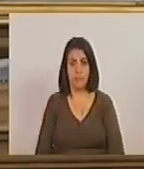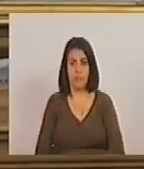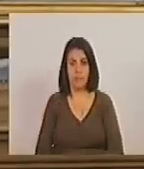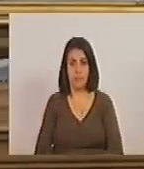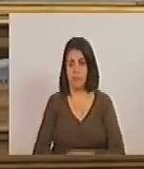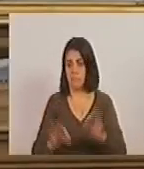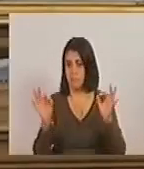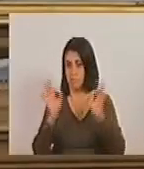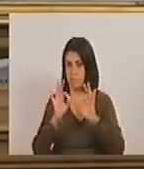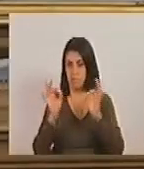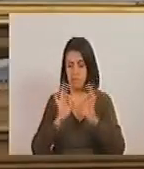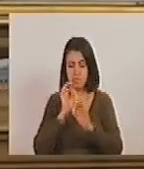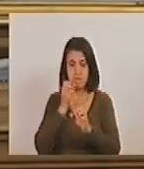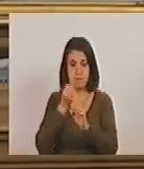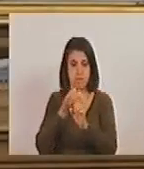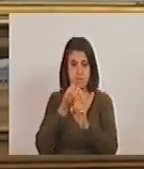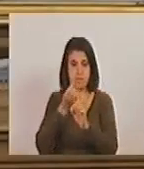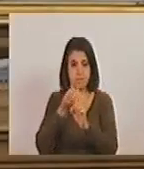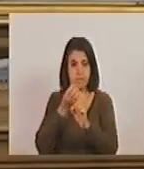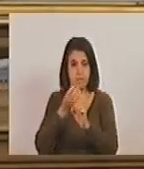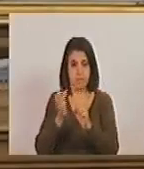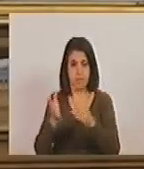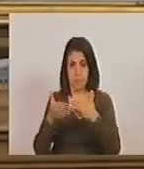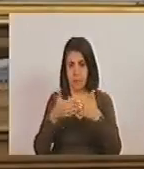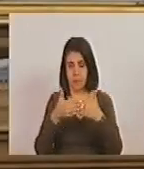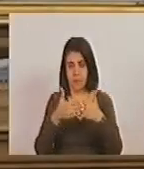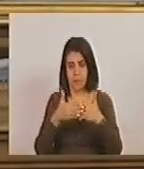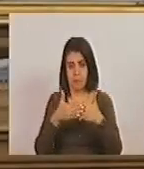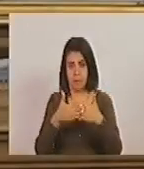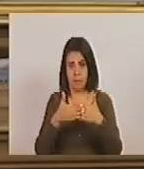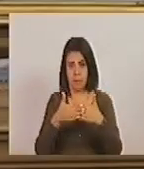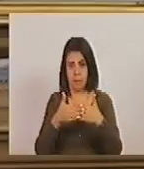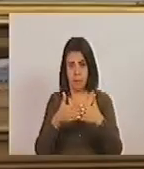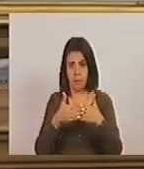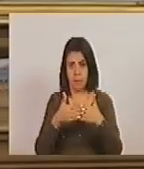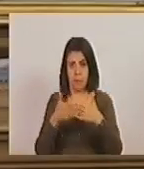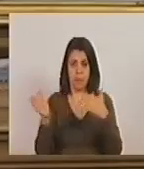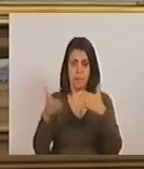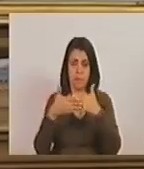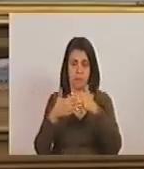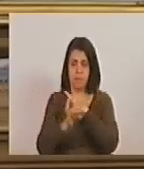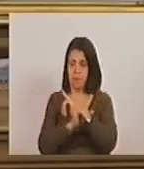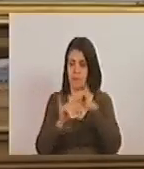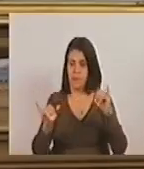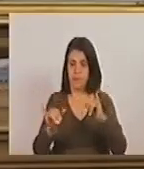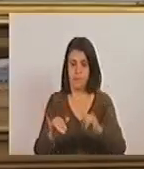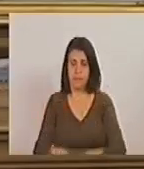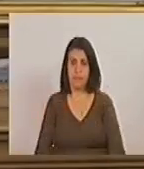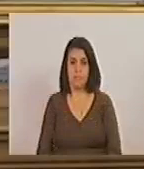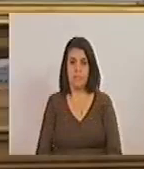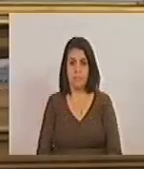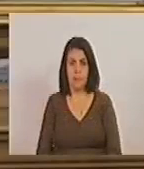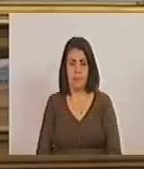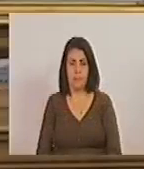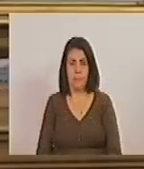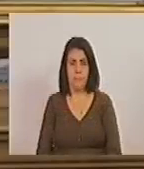Nadie más ha anotado el derecho de palabra. Se va a cerrar. Se cierra.